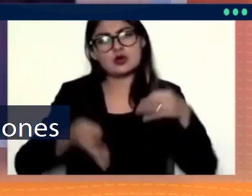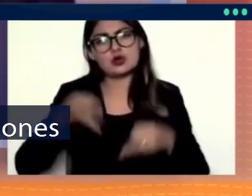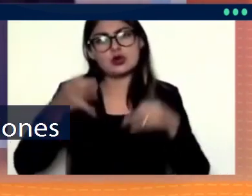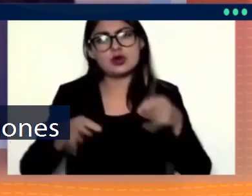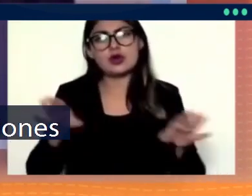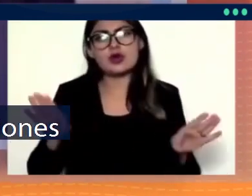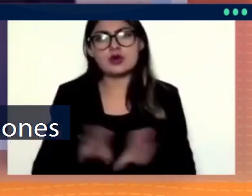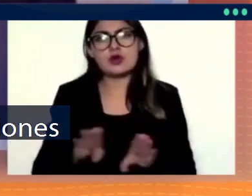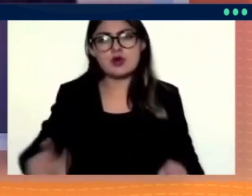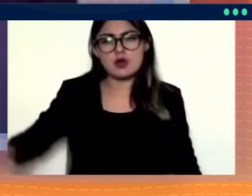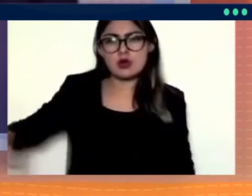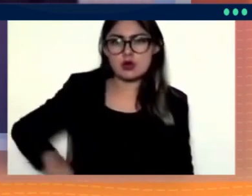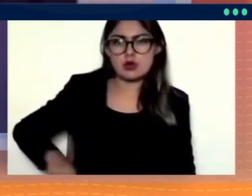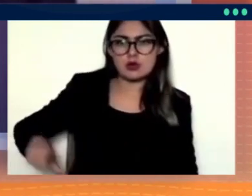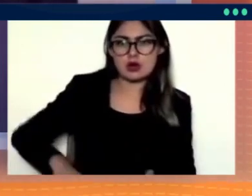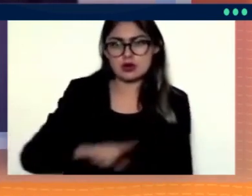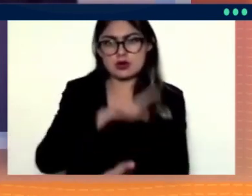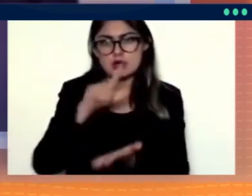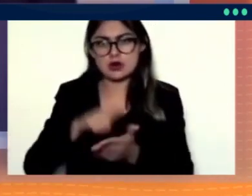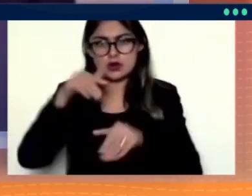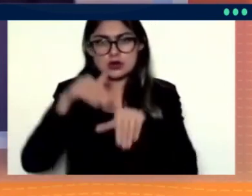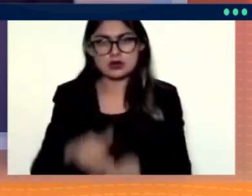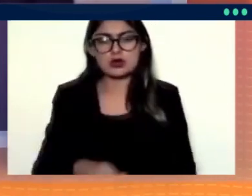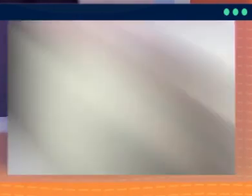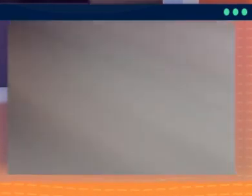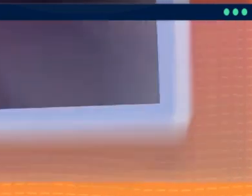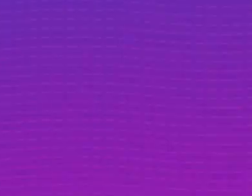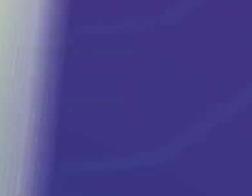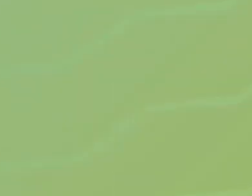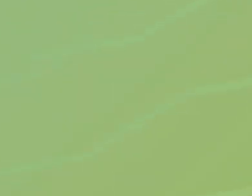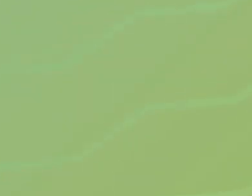través de sus resoluciones y con todos los medios que tiene a su